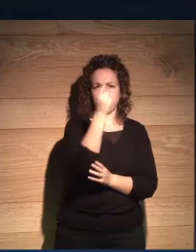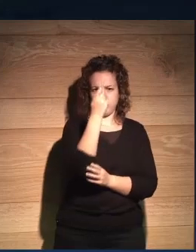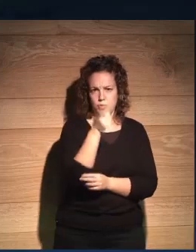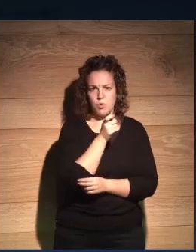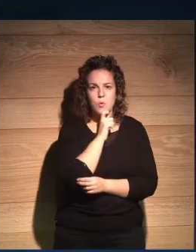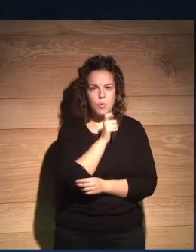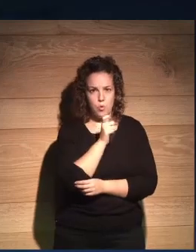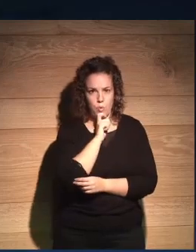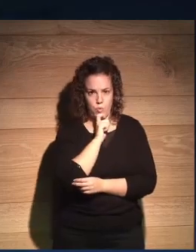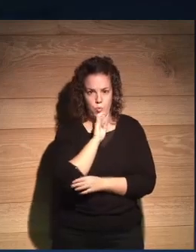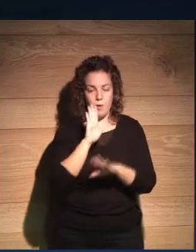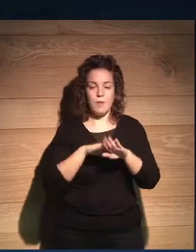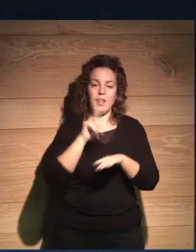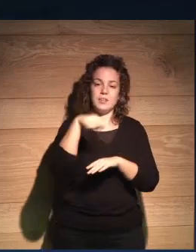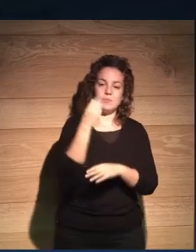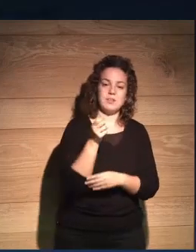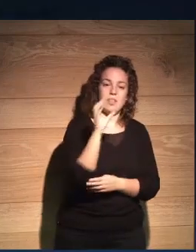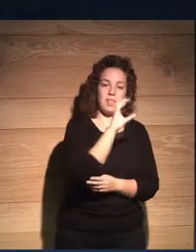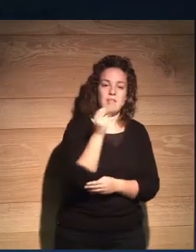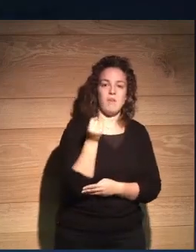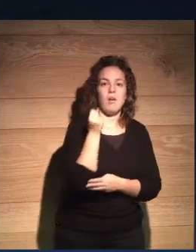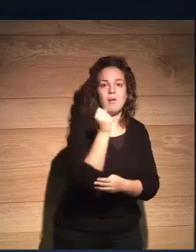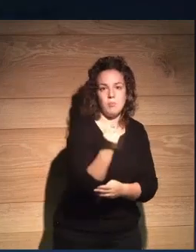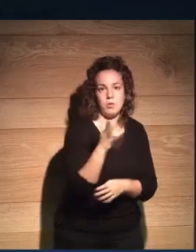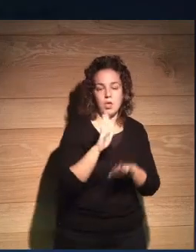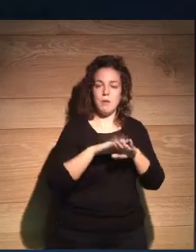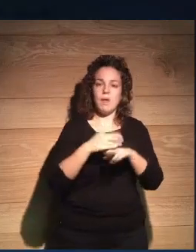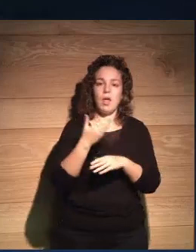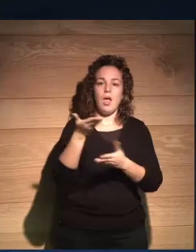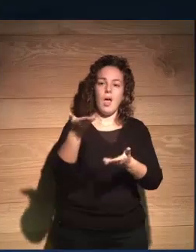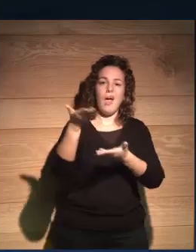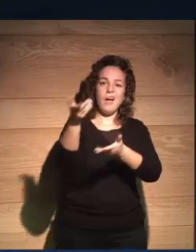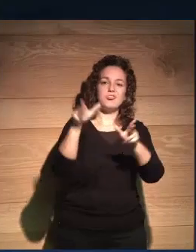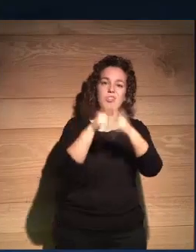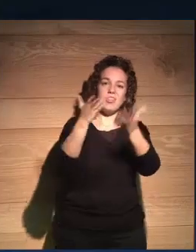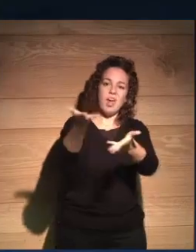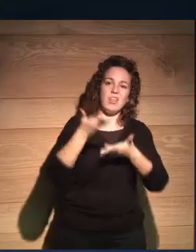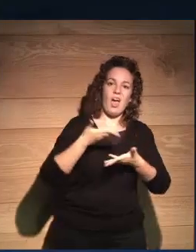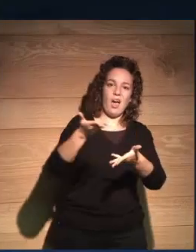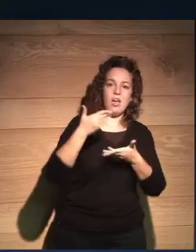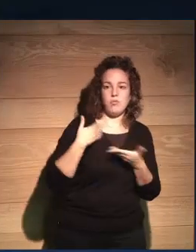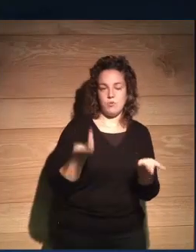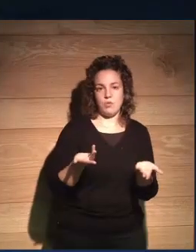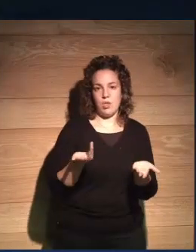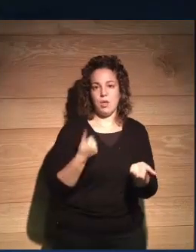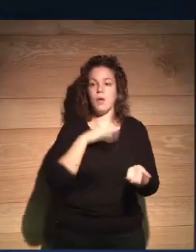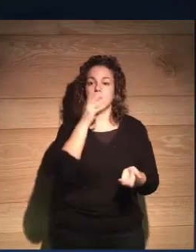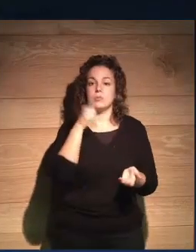otras cosas, para luego apoyar al científico cuando el científico está reclamando la ayuda de la sociedad. Y entonces,